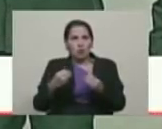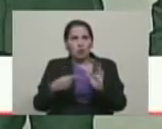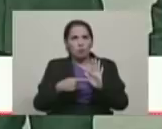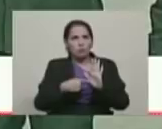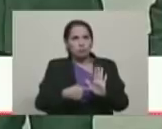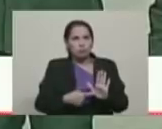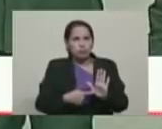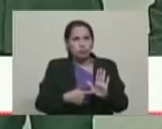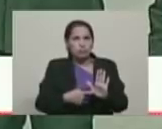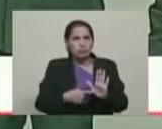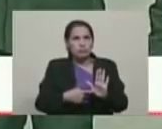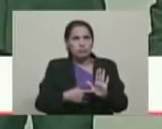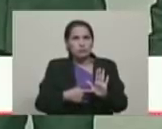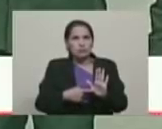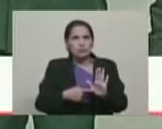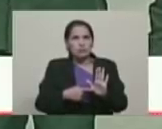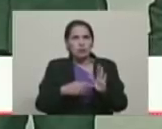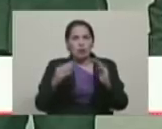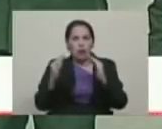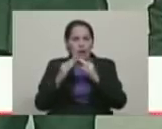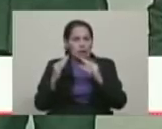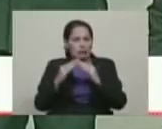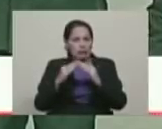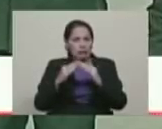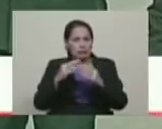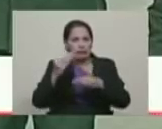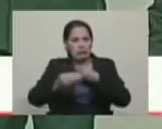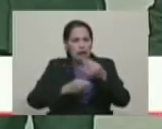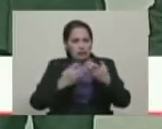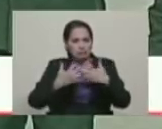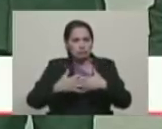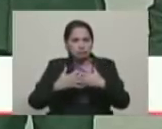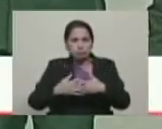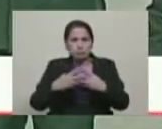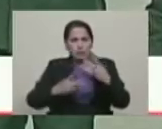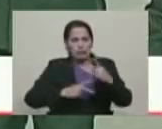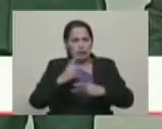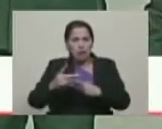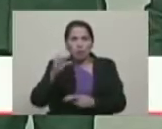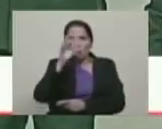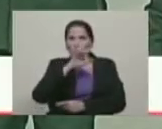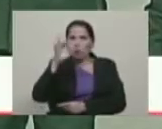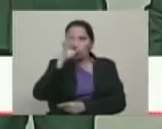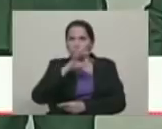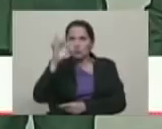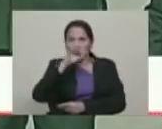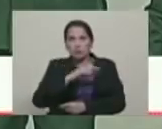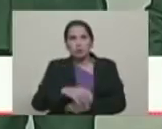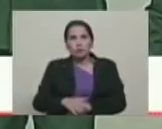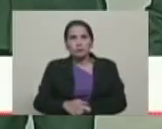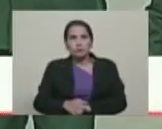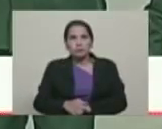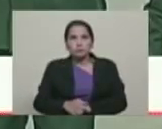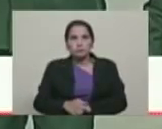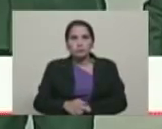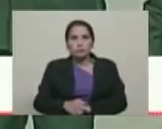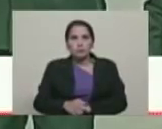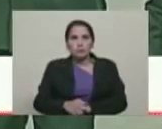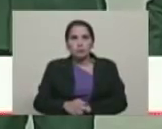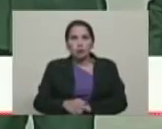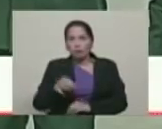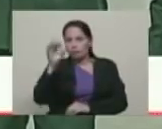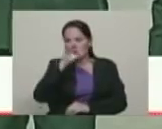granja porcina que lleva el nombre de José Leonardo Chirino. Varios miles de